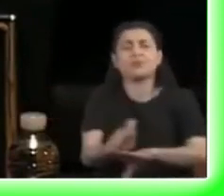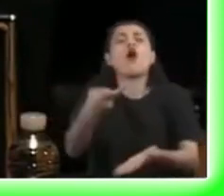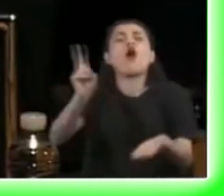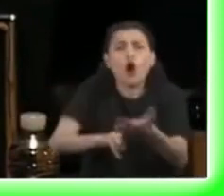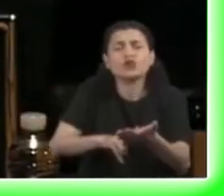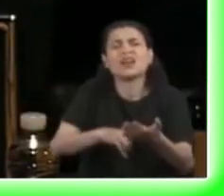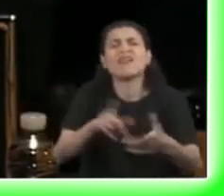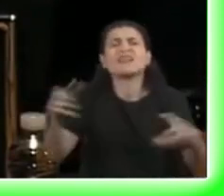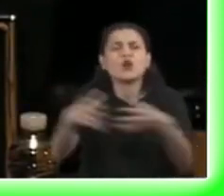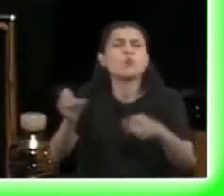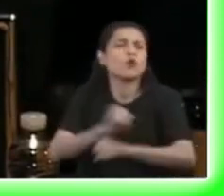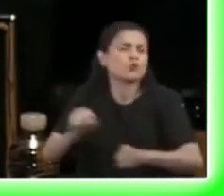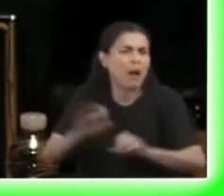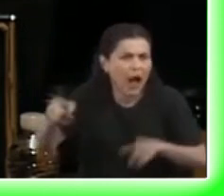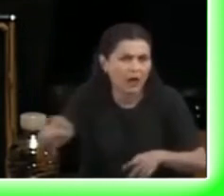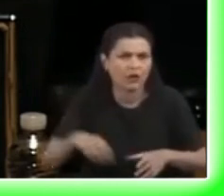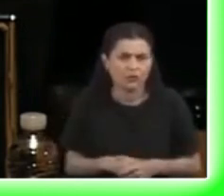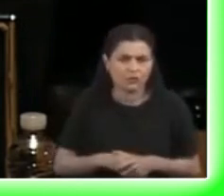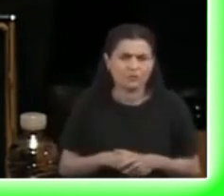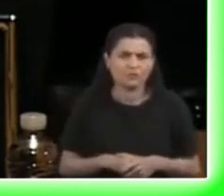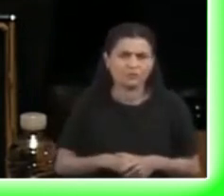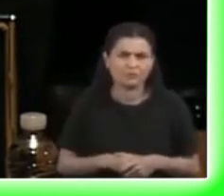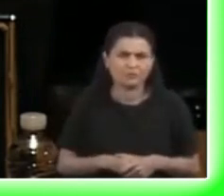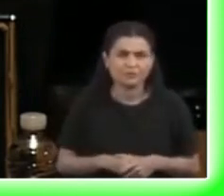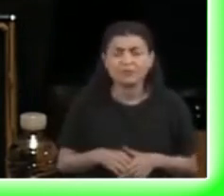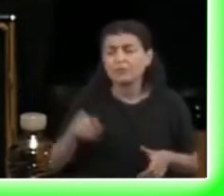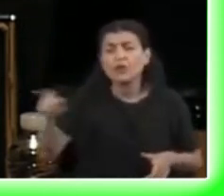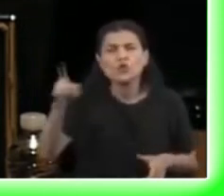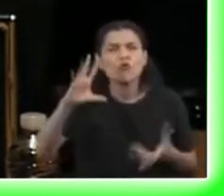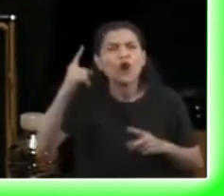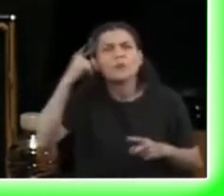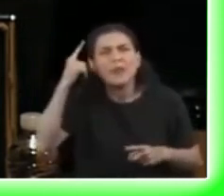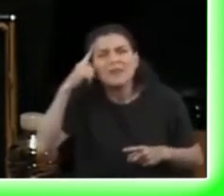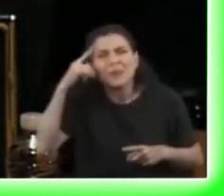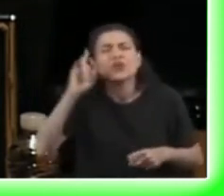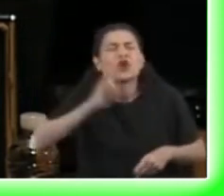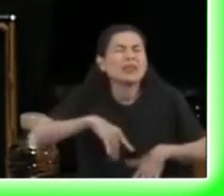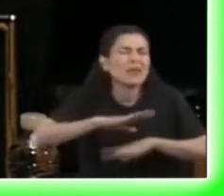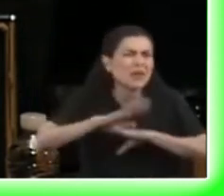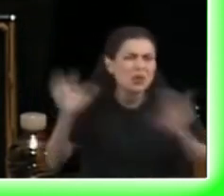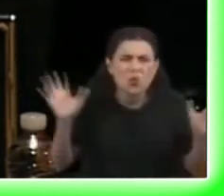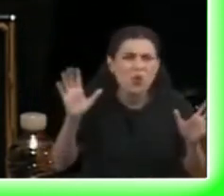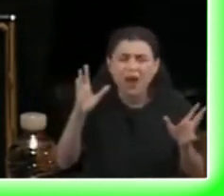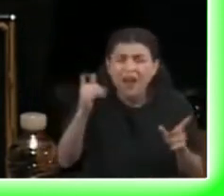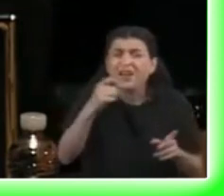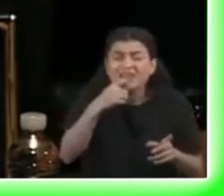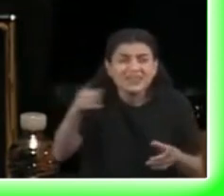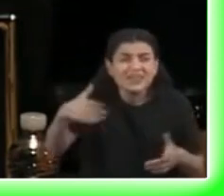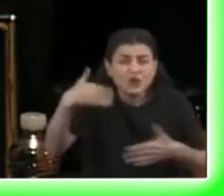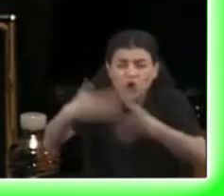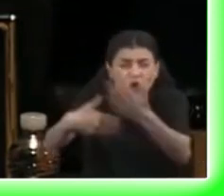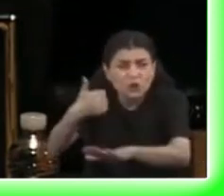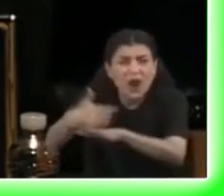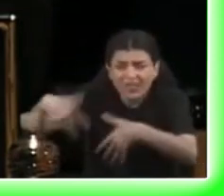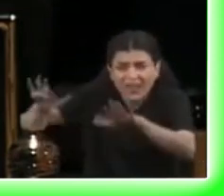que logran es que el zurderío inmundo nos lleve por delante. Es más, todavía hay degenerados